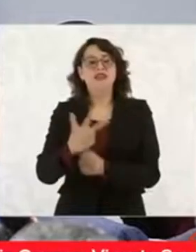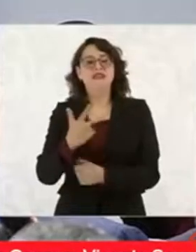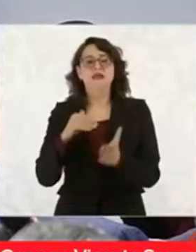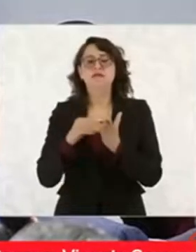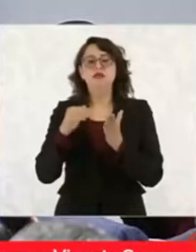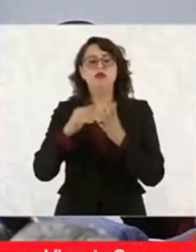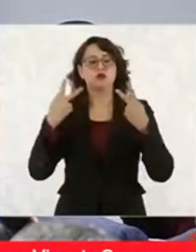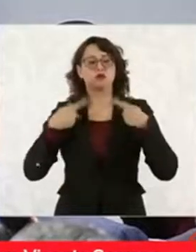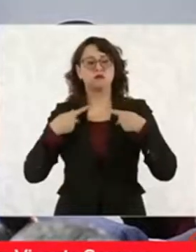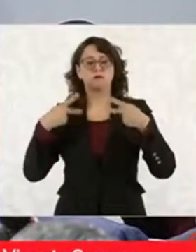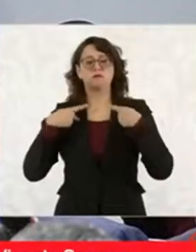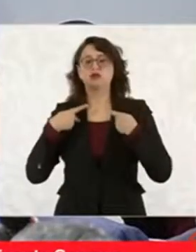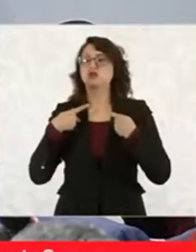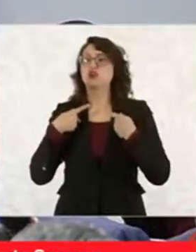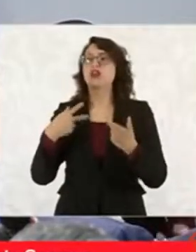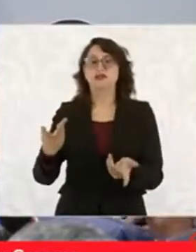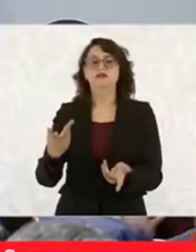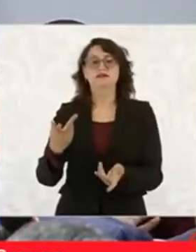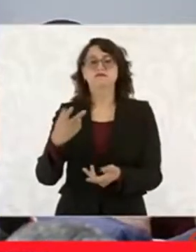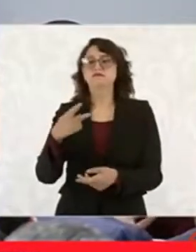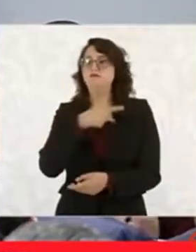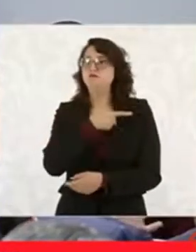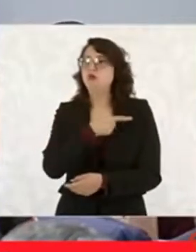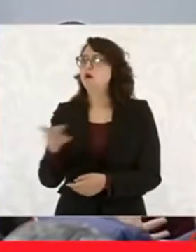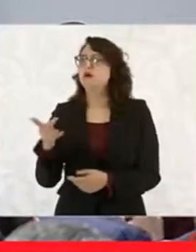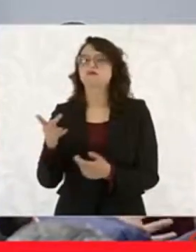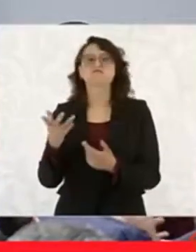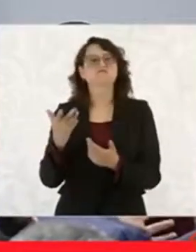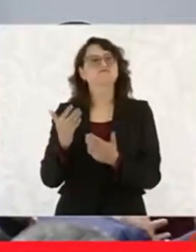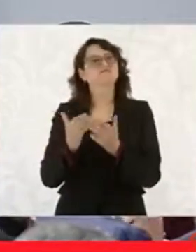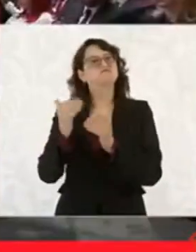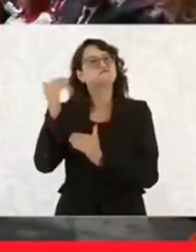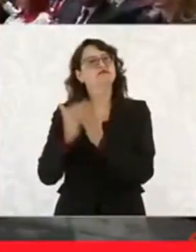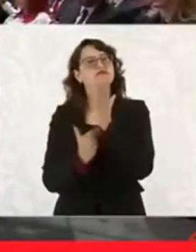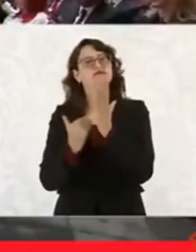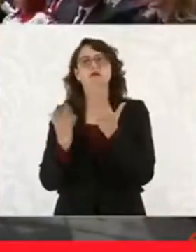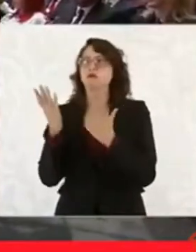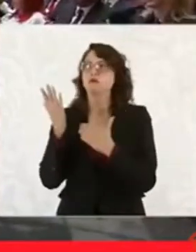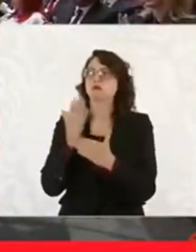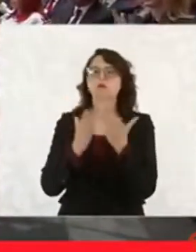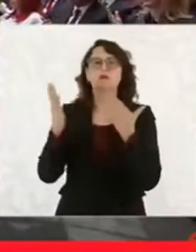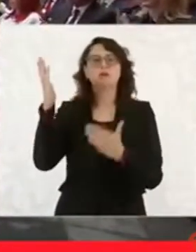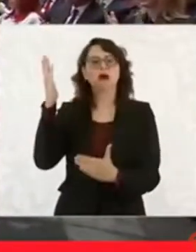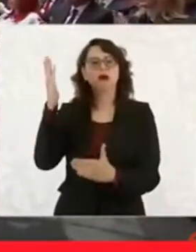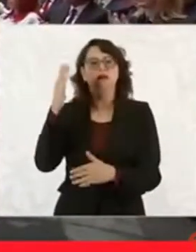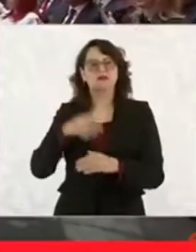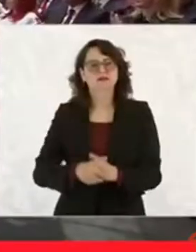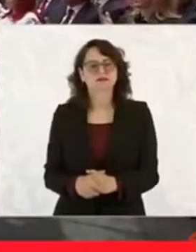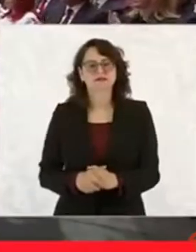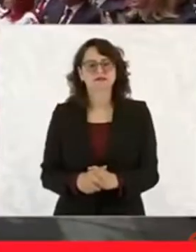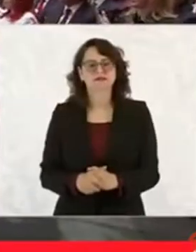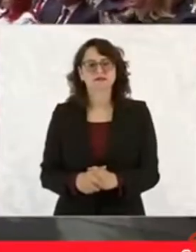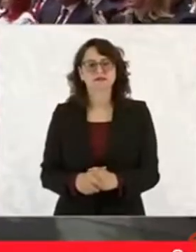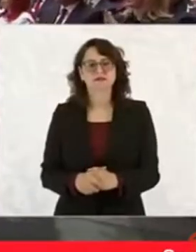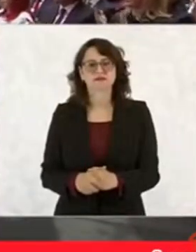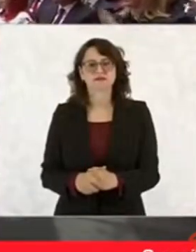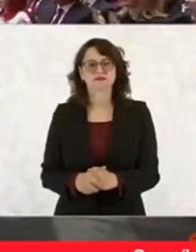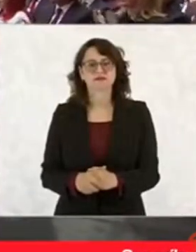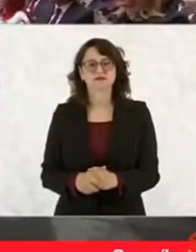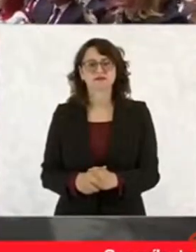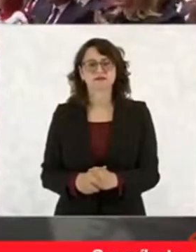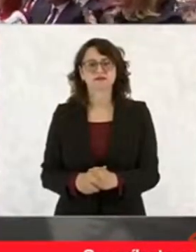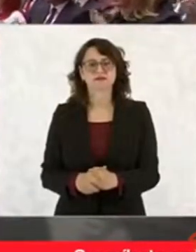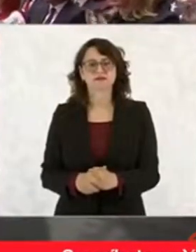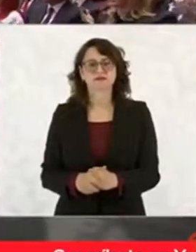gobierno de la República, pues desde que el presidente Obrador estuvo y ahora se continúa con las mañaneras del pueblo, es eso, informar todos